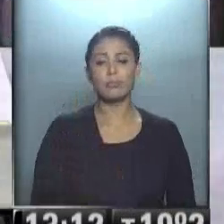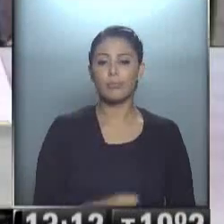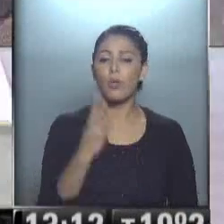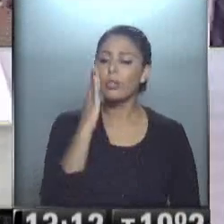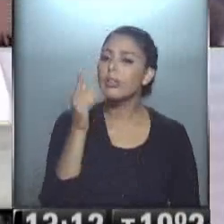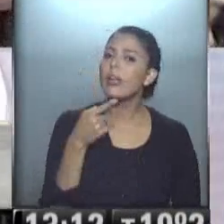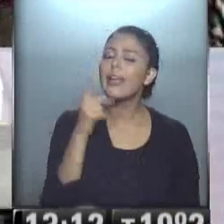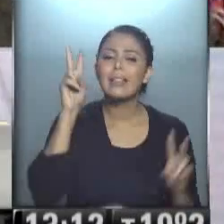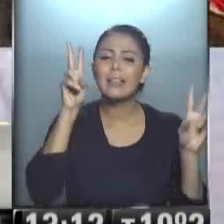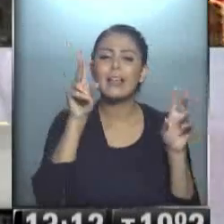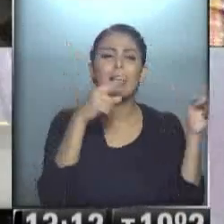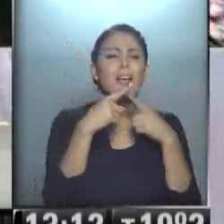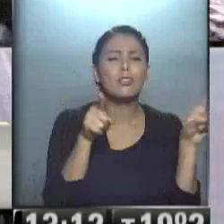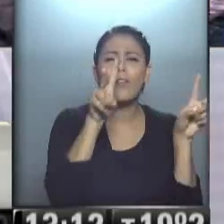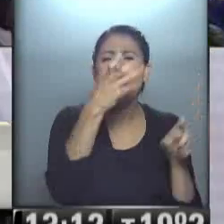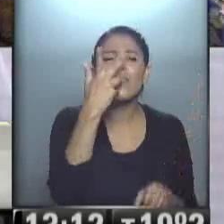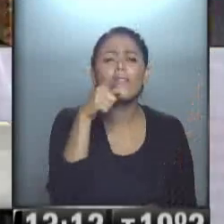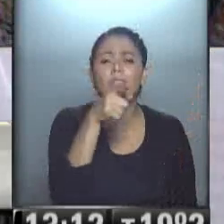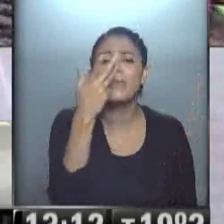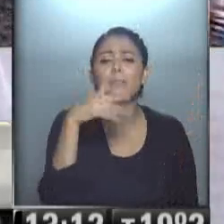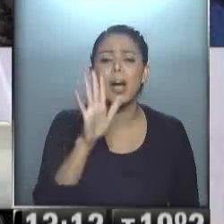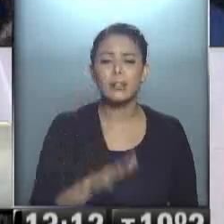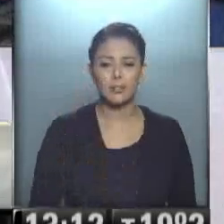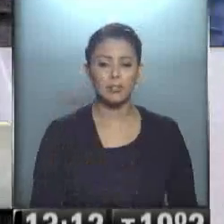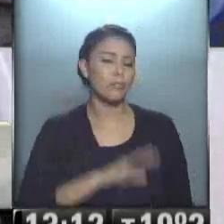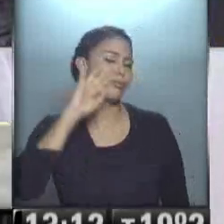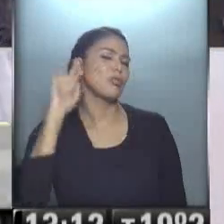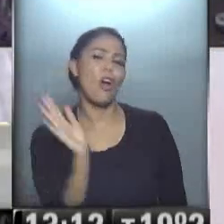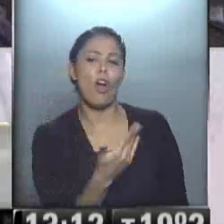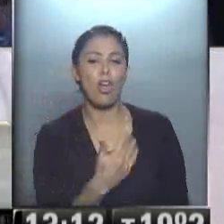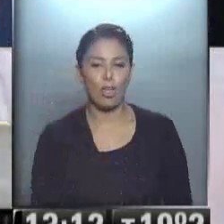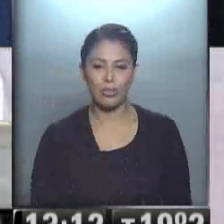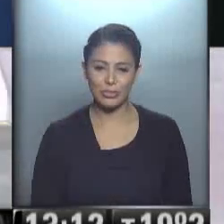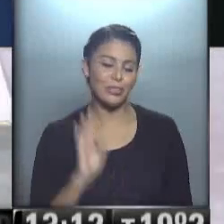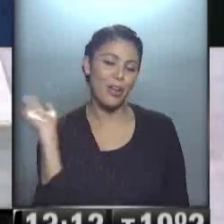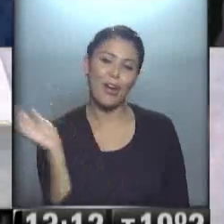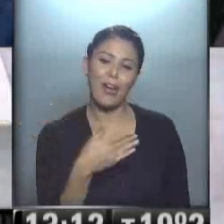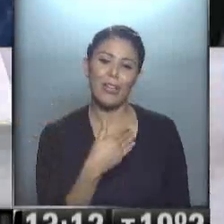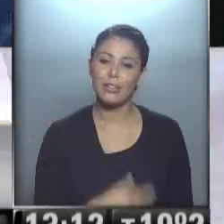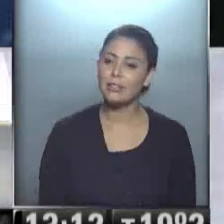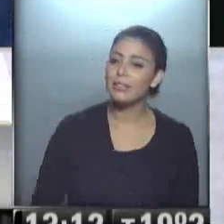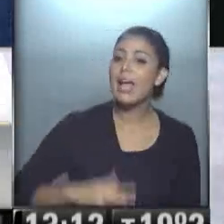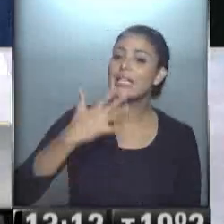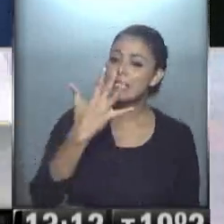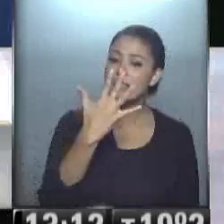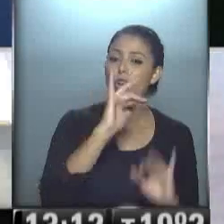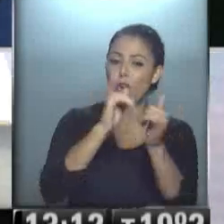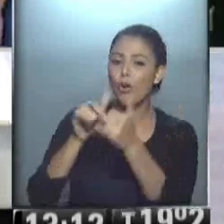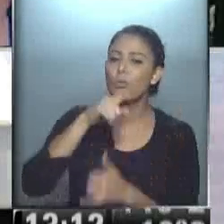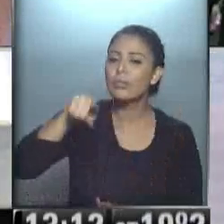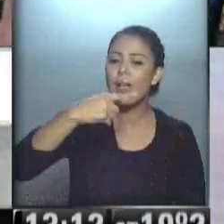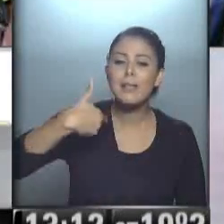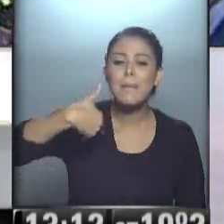¿Y cuál es el tema favorito de One Direction? De todos. Todos. ¿Y de los 5, el